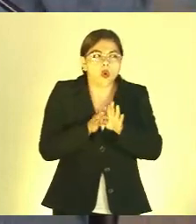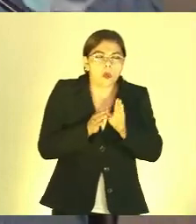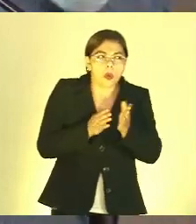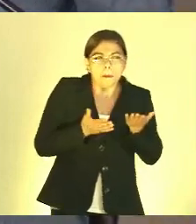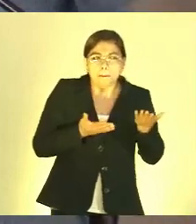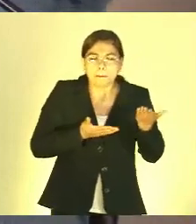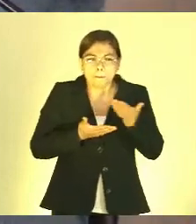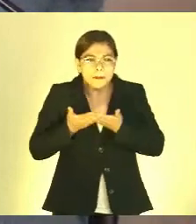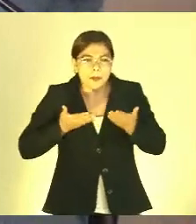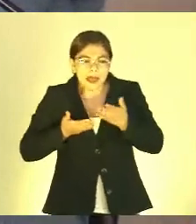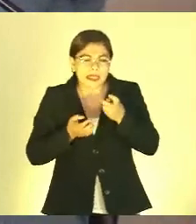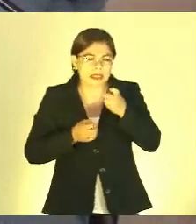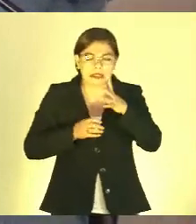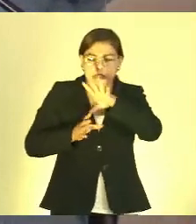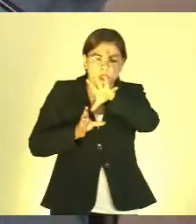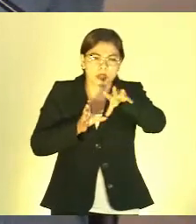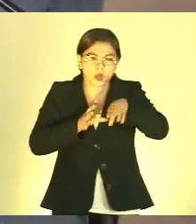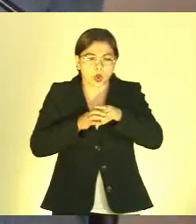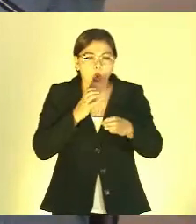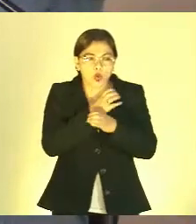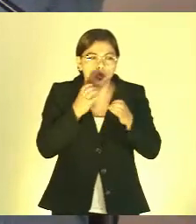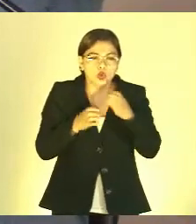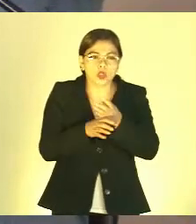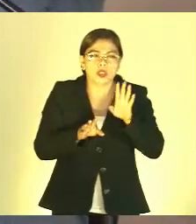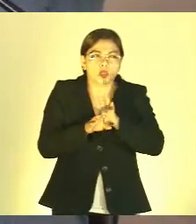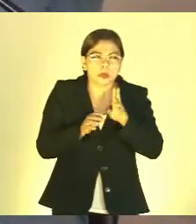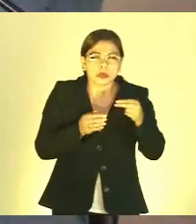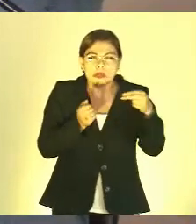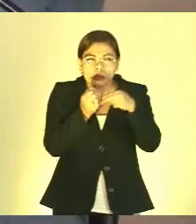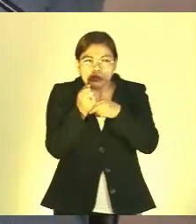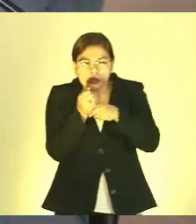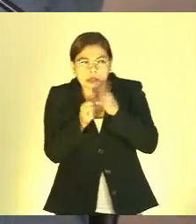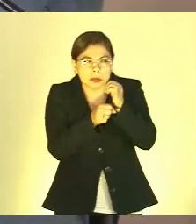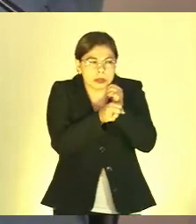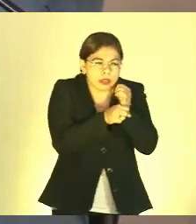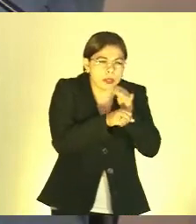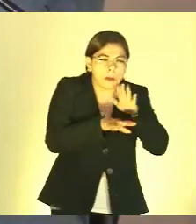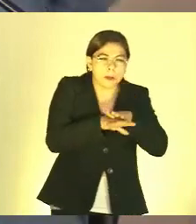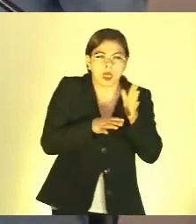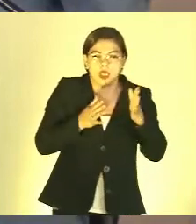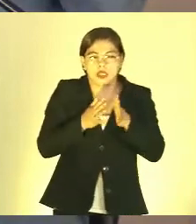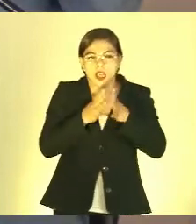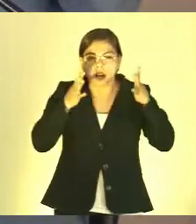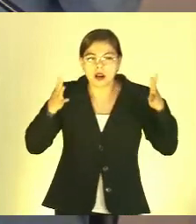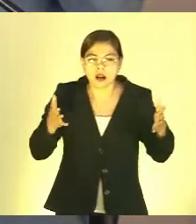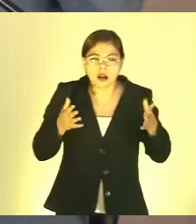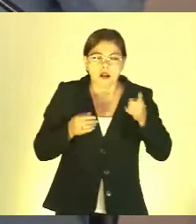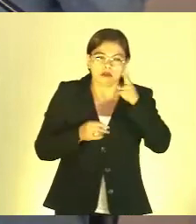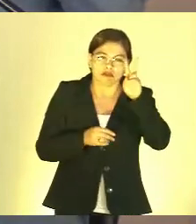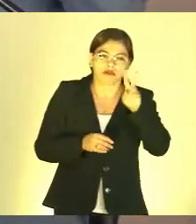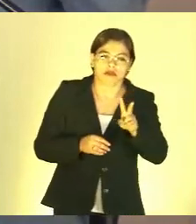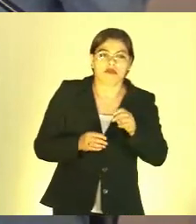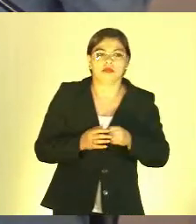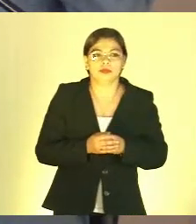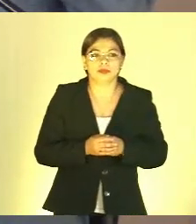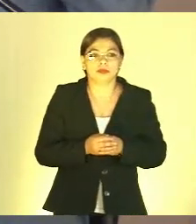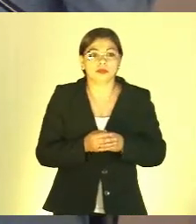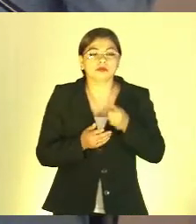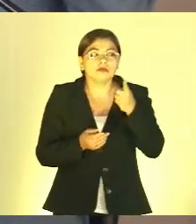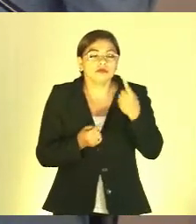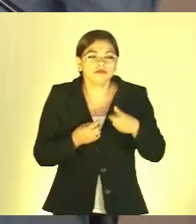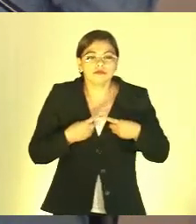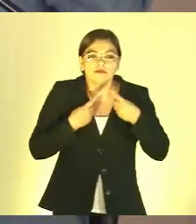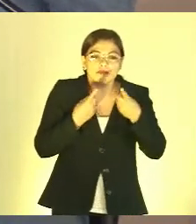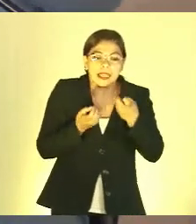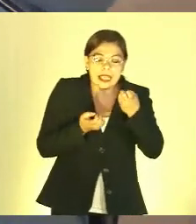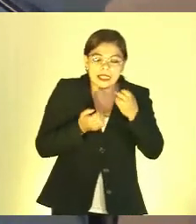de todas estas cosas con una conspiración mucho mayor y muy, muy intensa que se da a